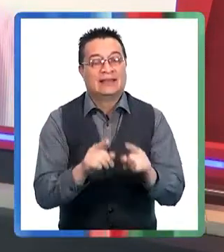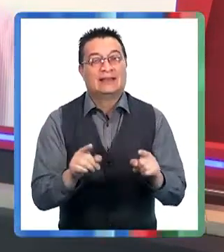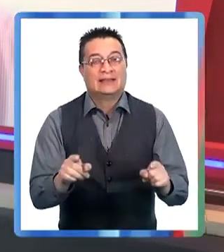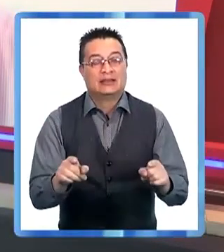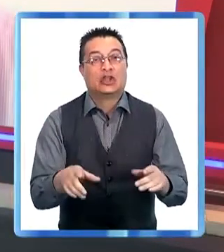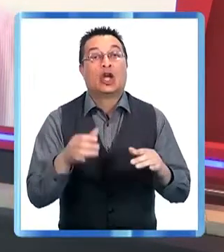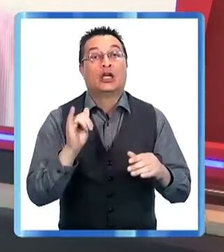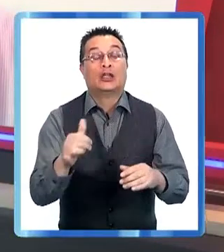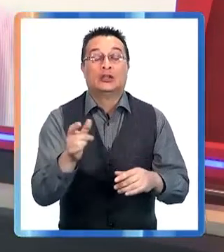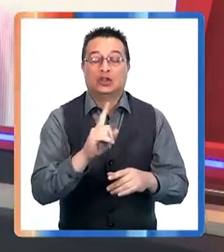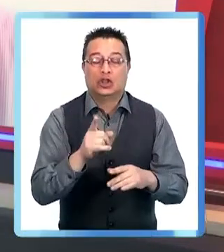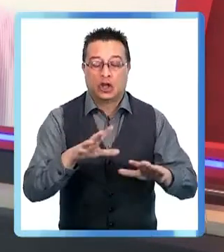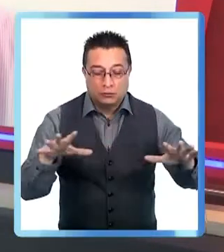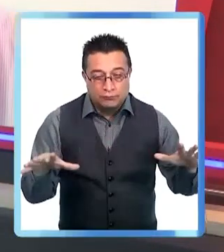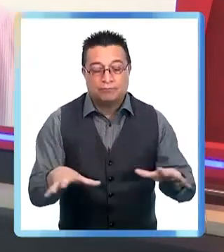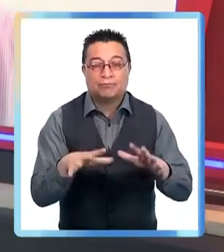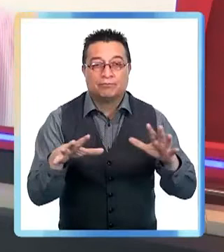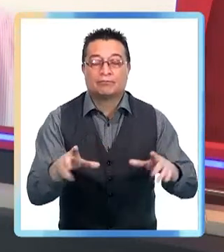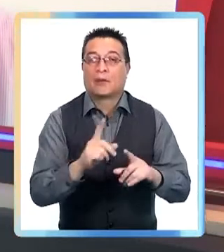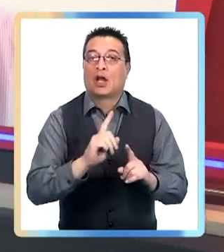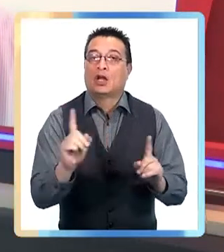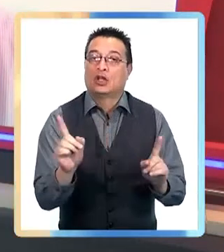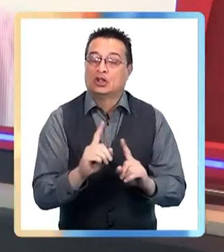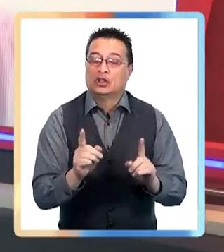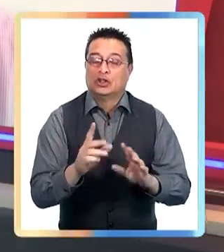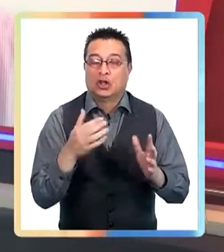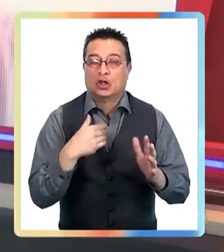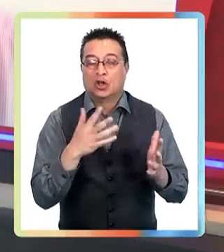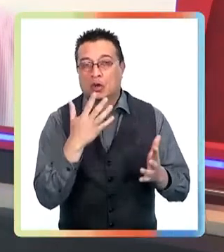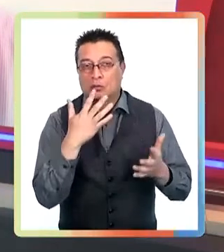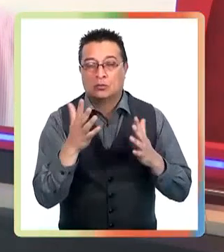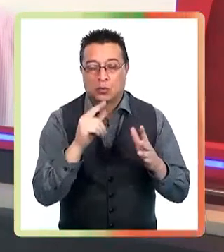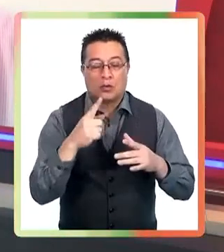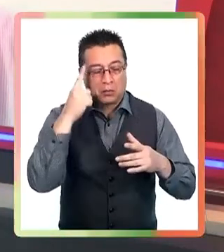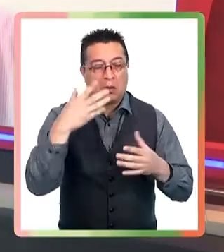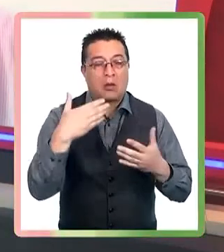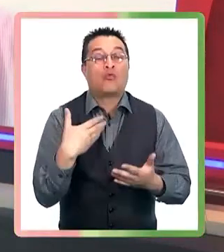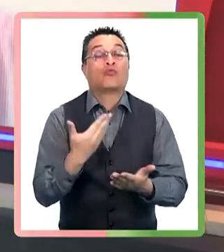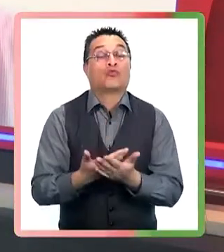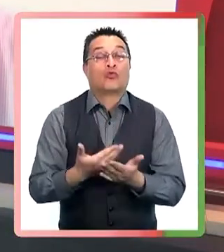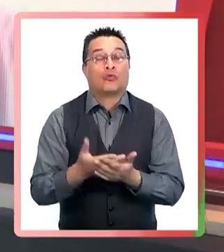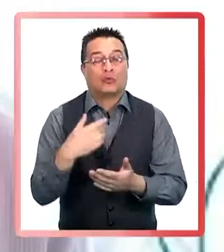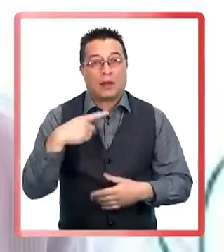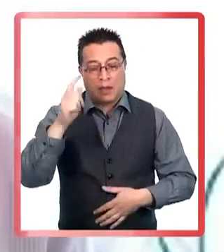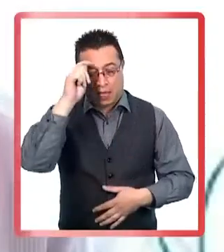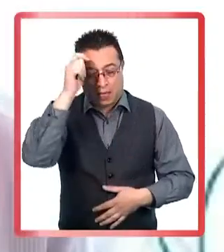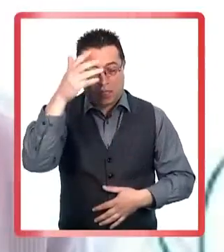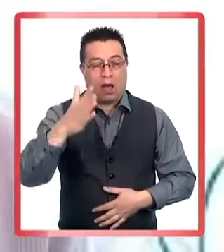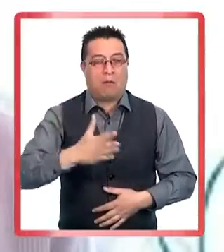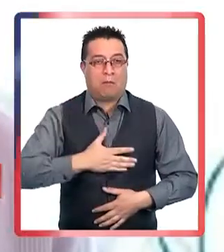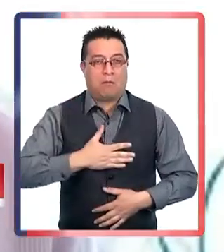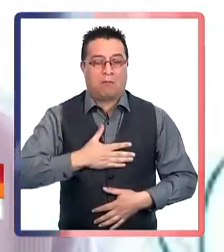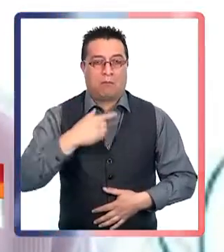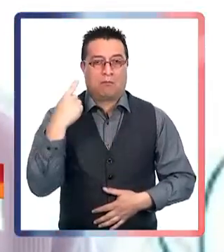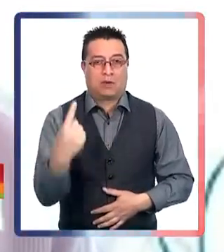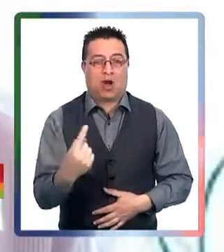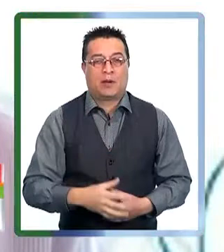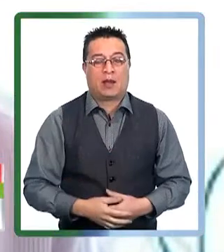sentido y no actuar, no diría por conveniencia, sino por ideas